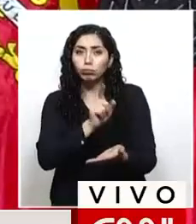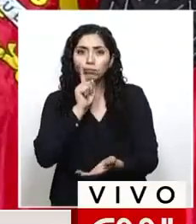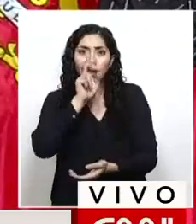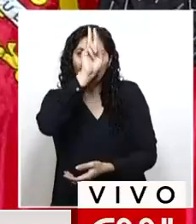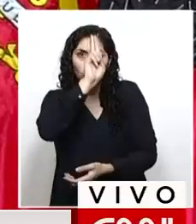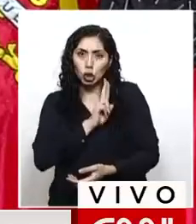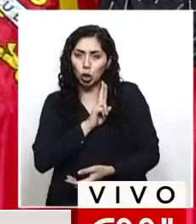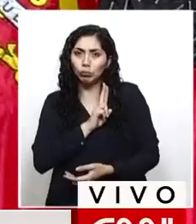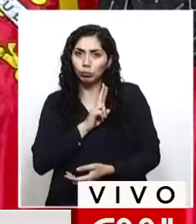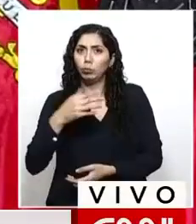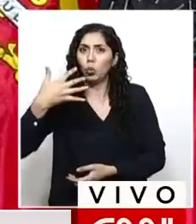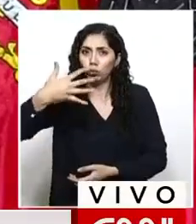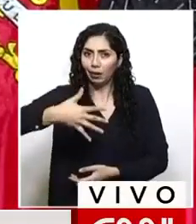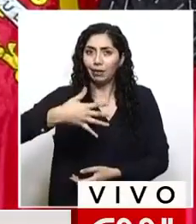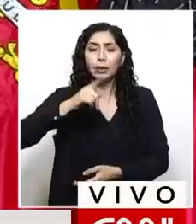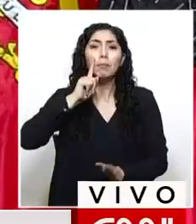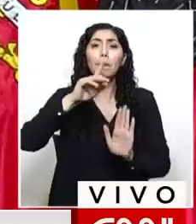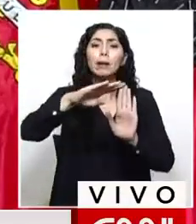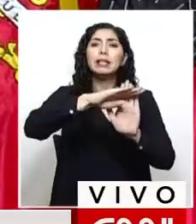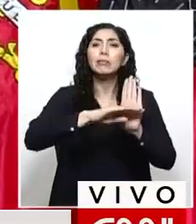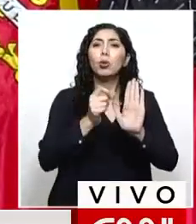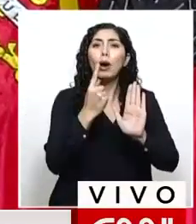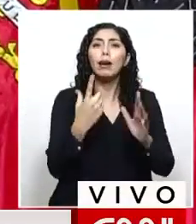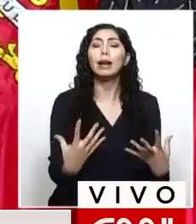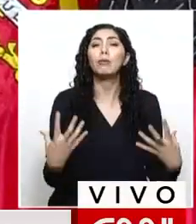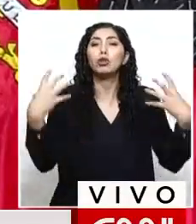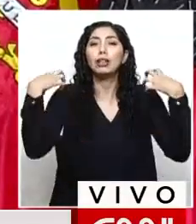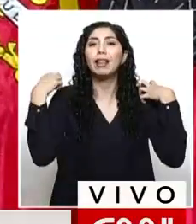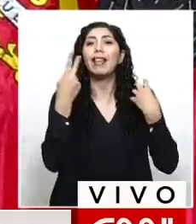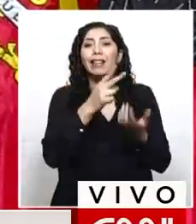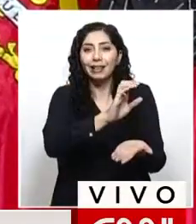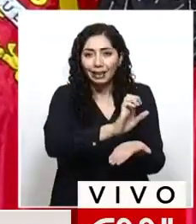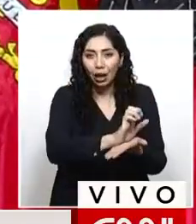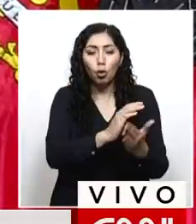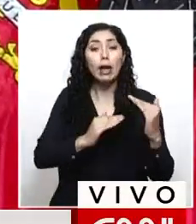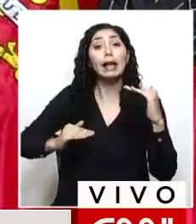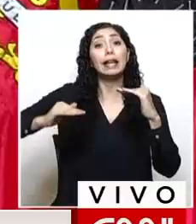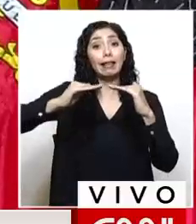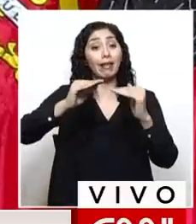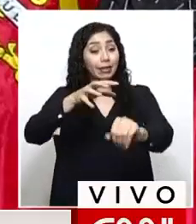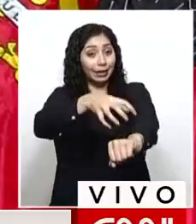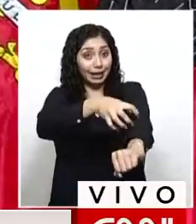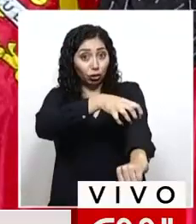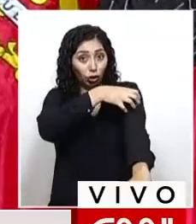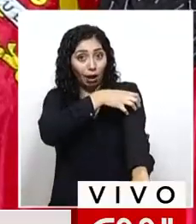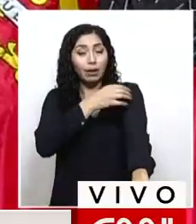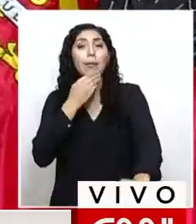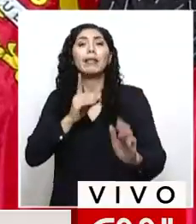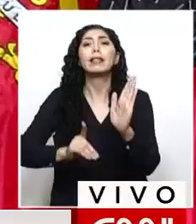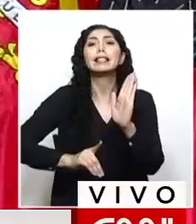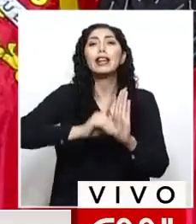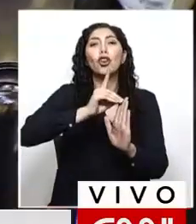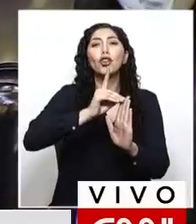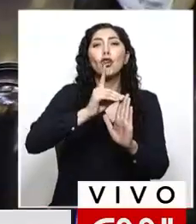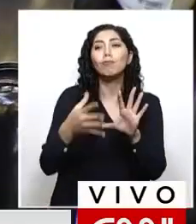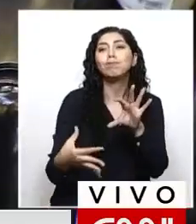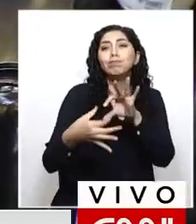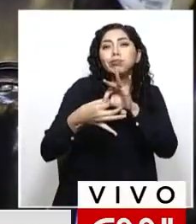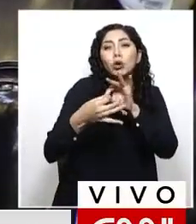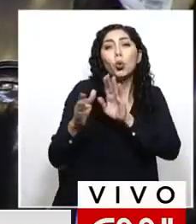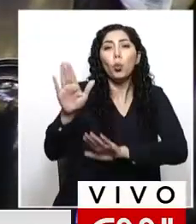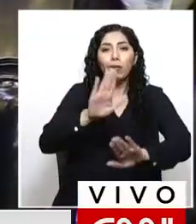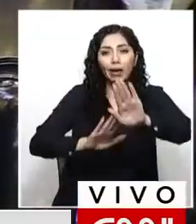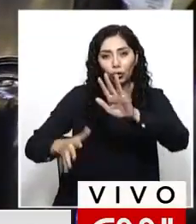con principios como responsabilidad fiscal, equidad territorial y el desarrollo armónico con la naturaleza. Y